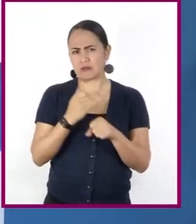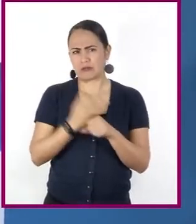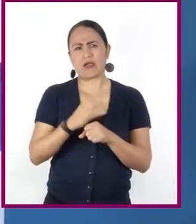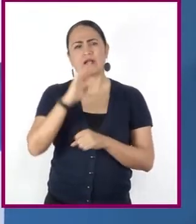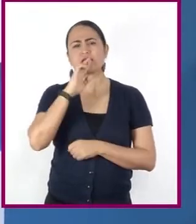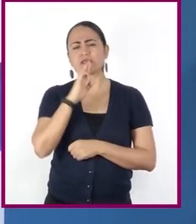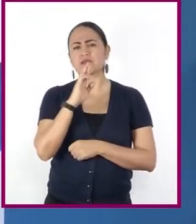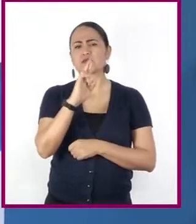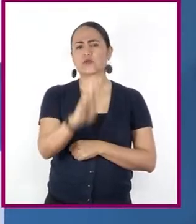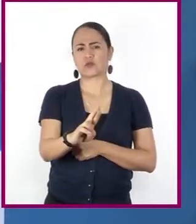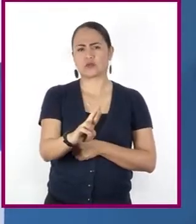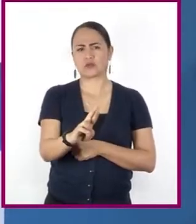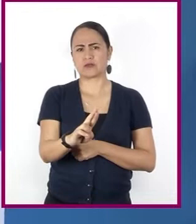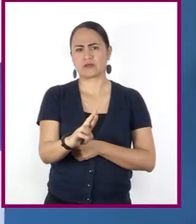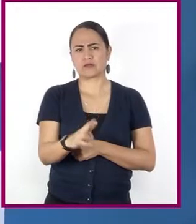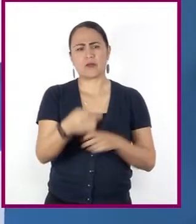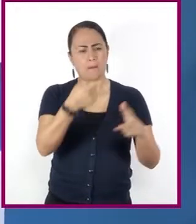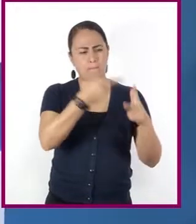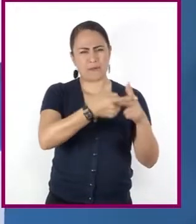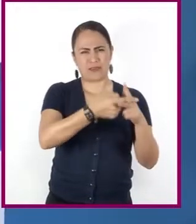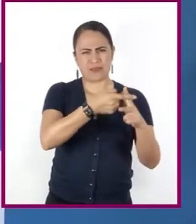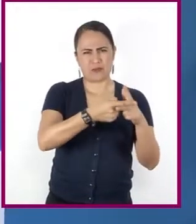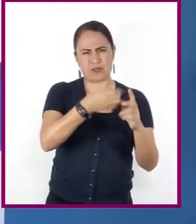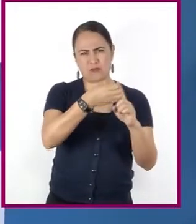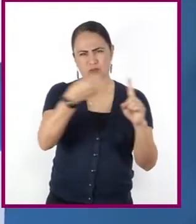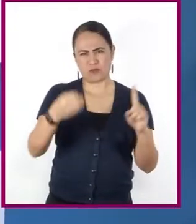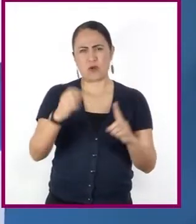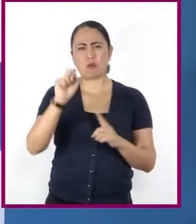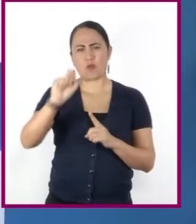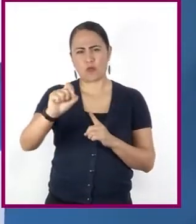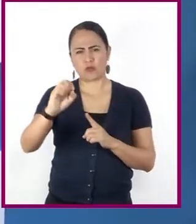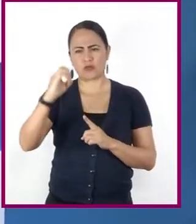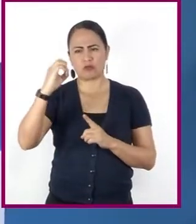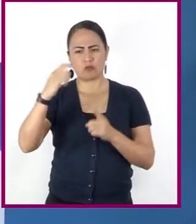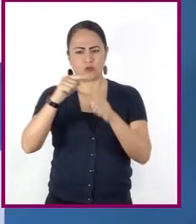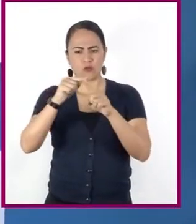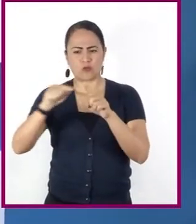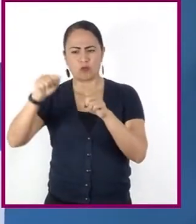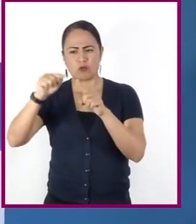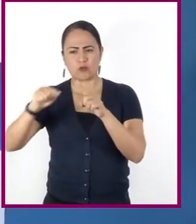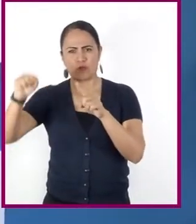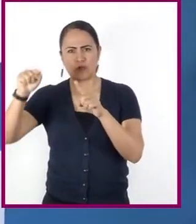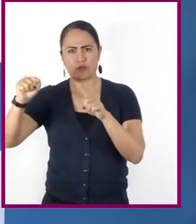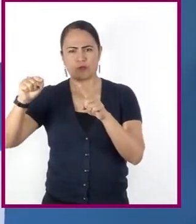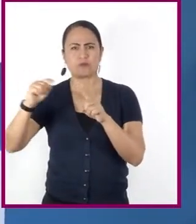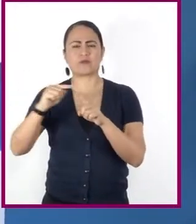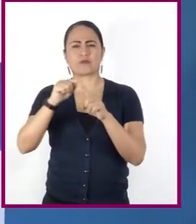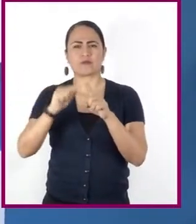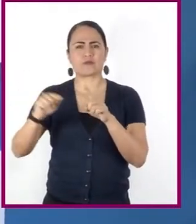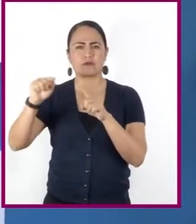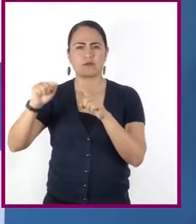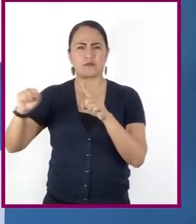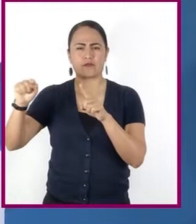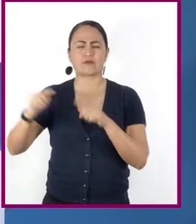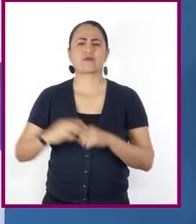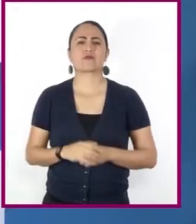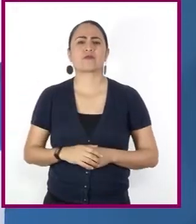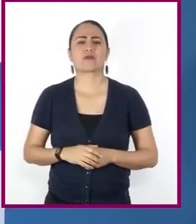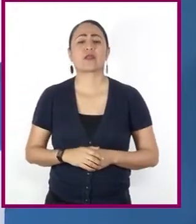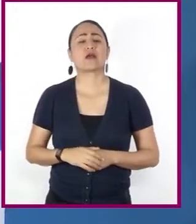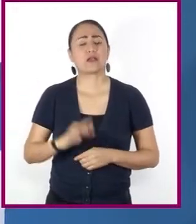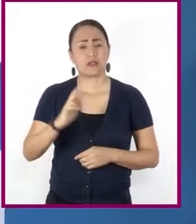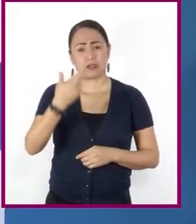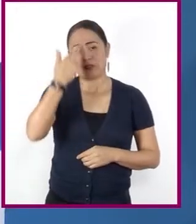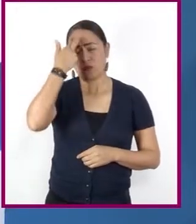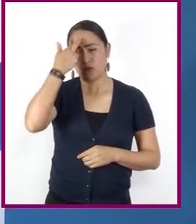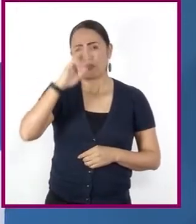los resultados de las operaciones a 2 decimales, es decir, a centésimos. Recuerden que los